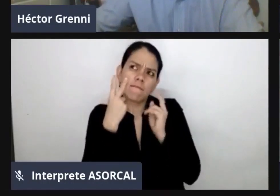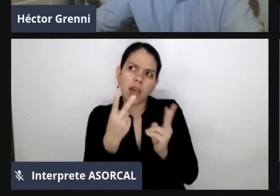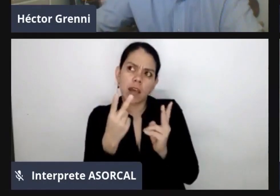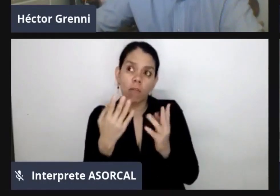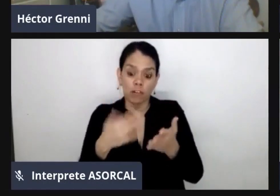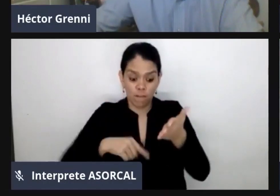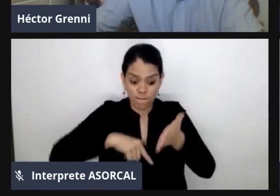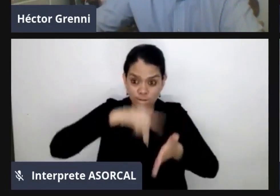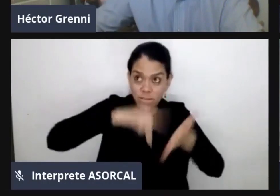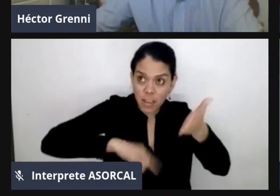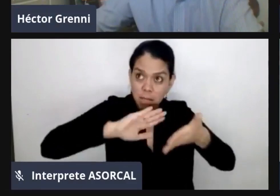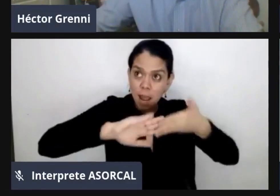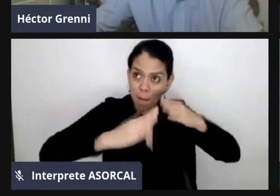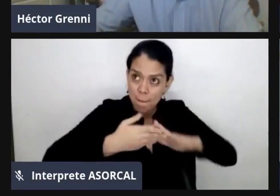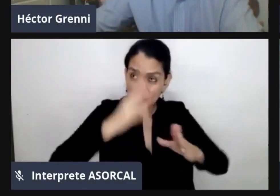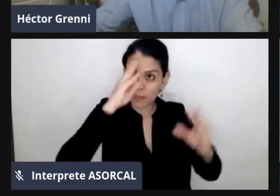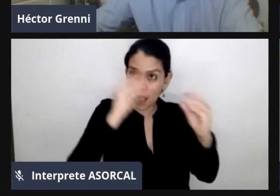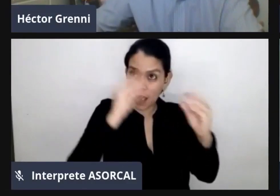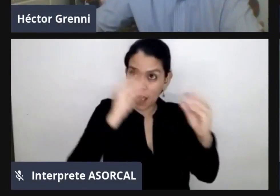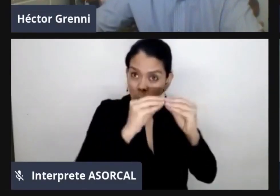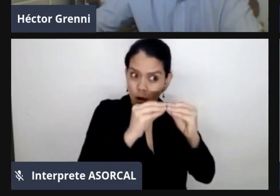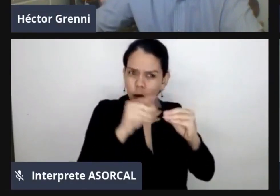la propiedad rural,